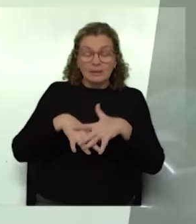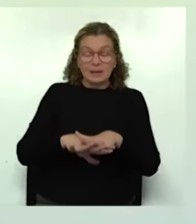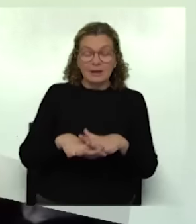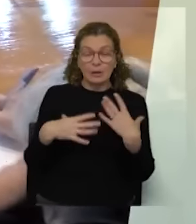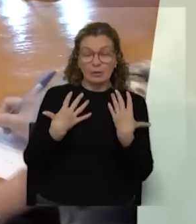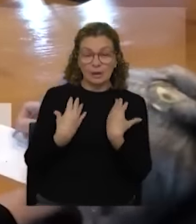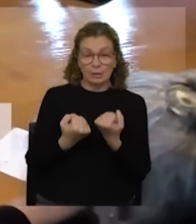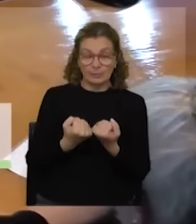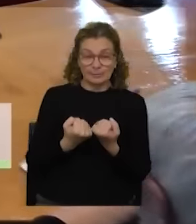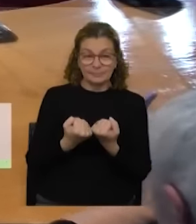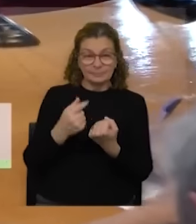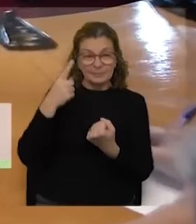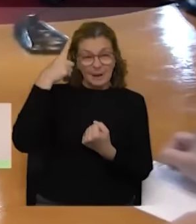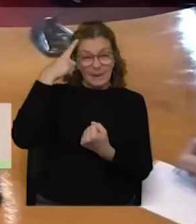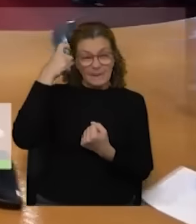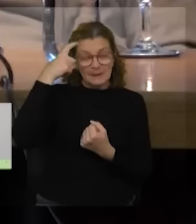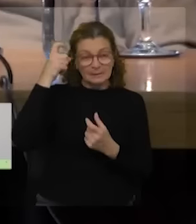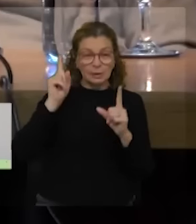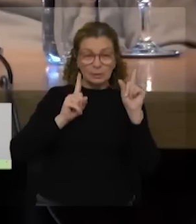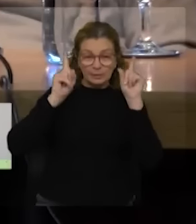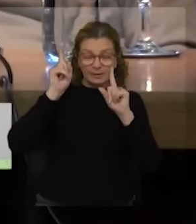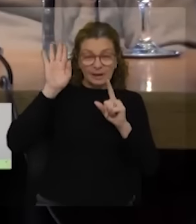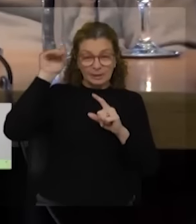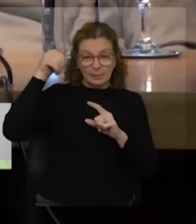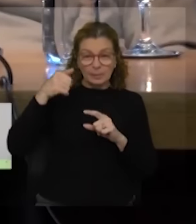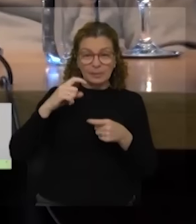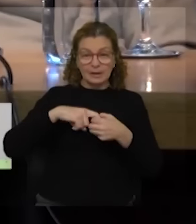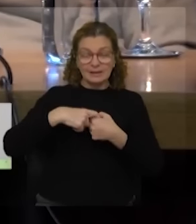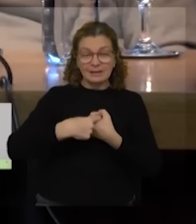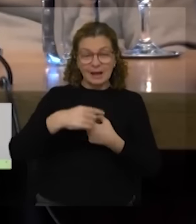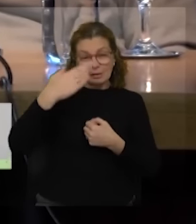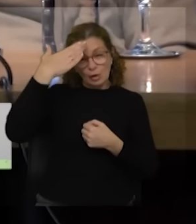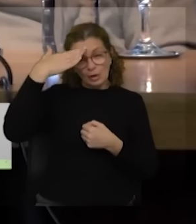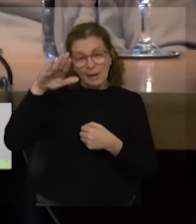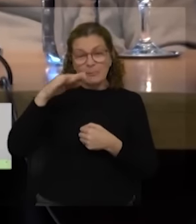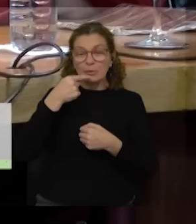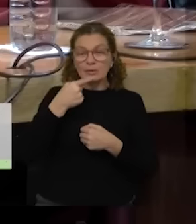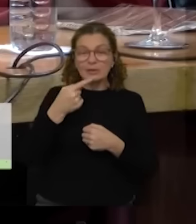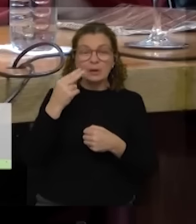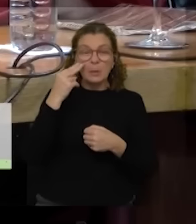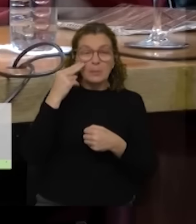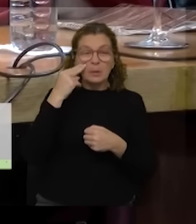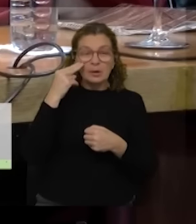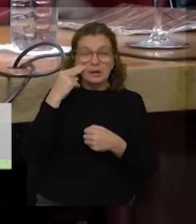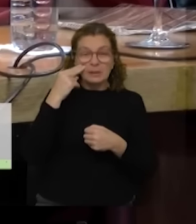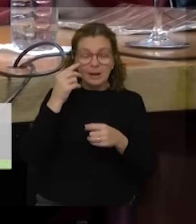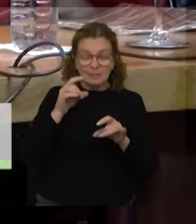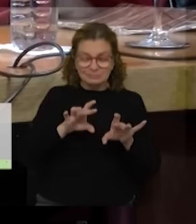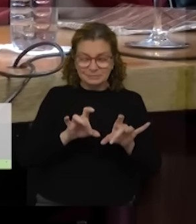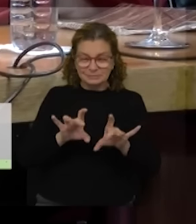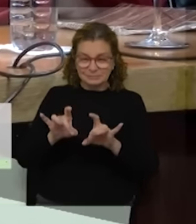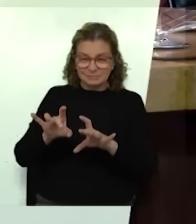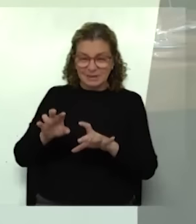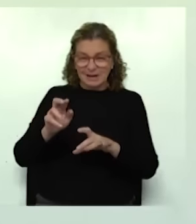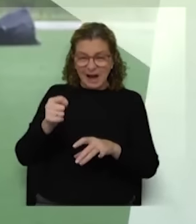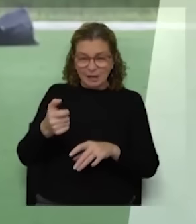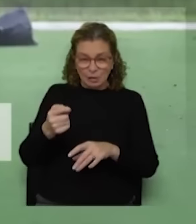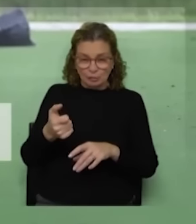salud expertos de la Universidad de la República y Los sindicatos Rurales advierten sobre los riesgos asociados al uso de agroquímicos en los ar